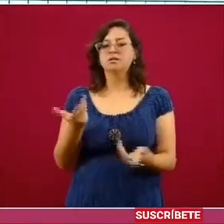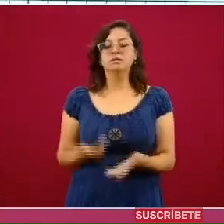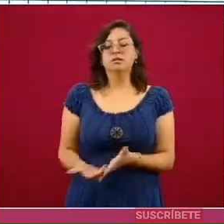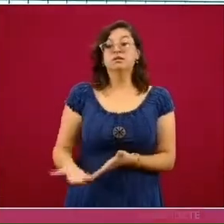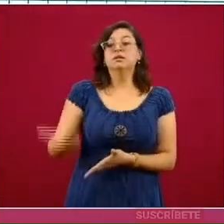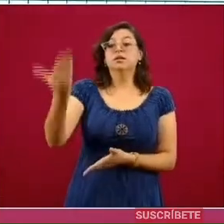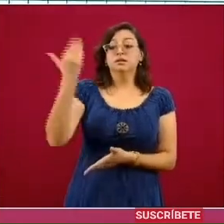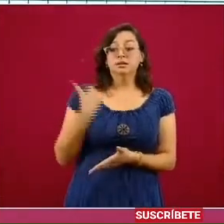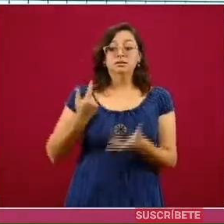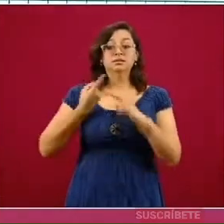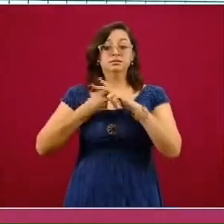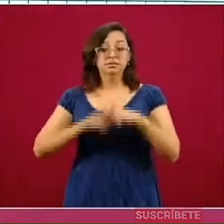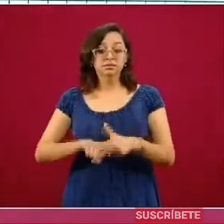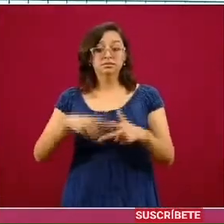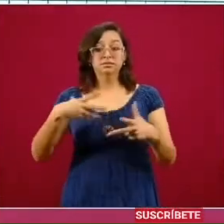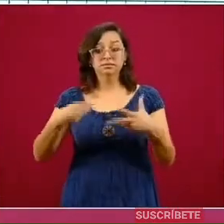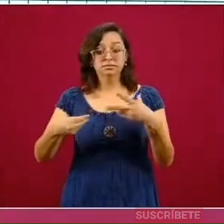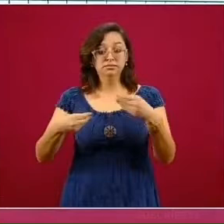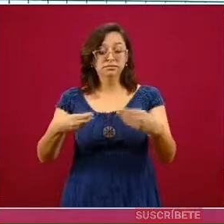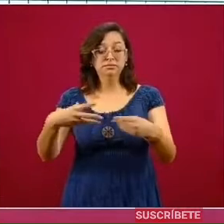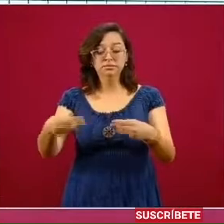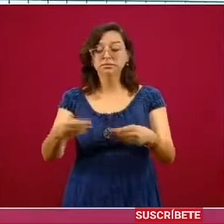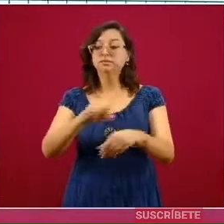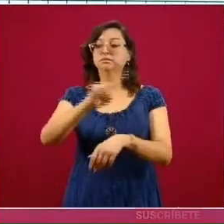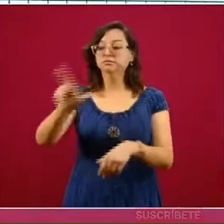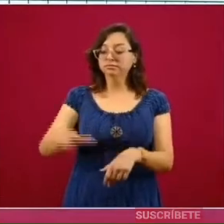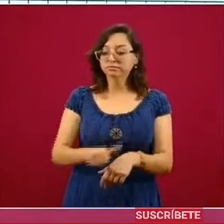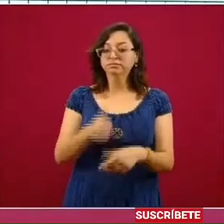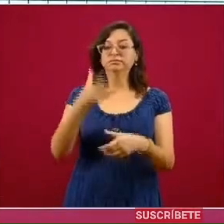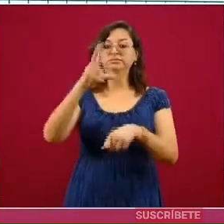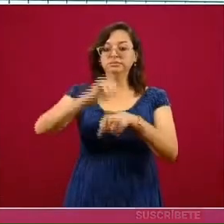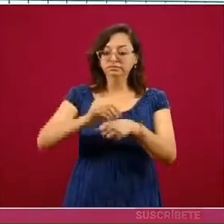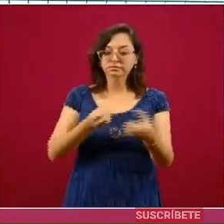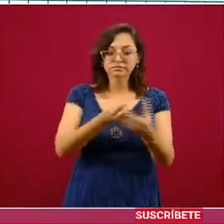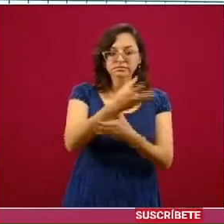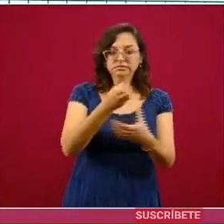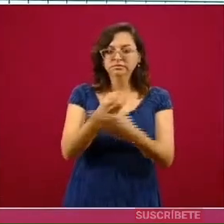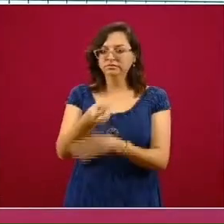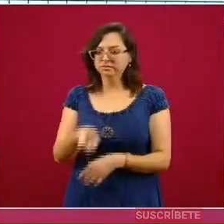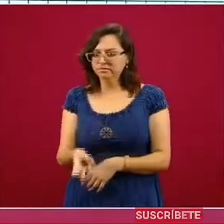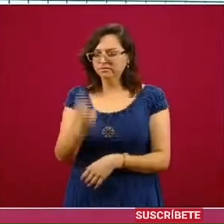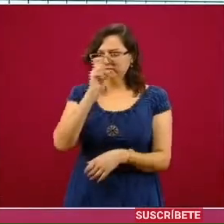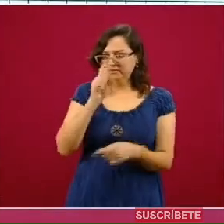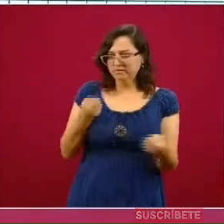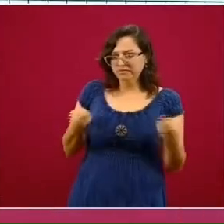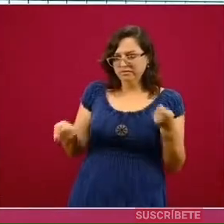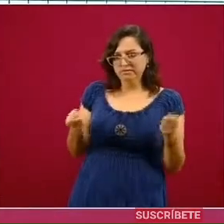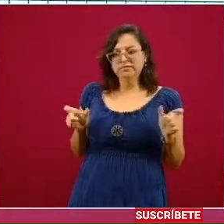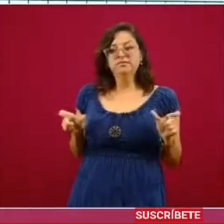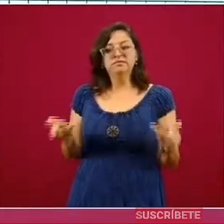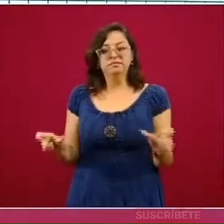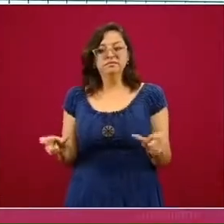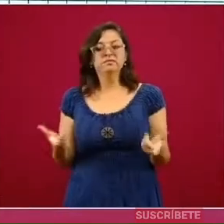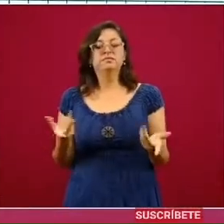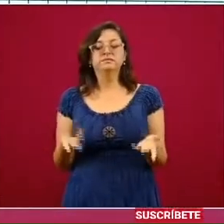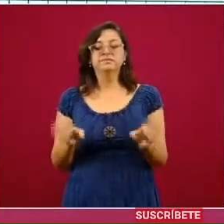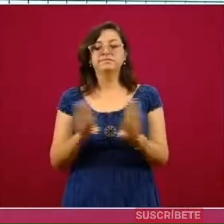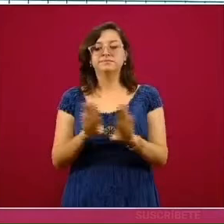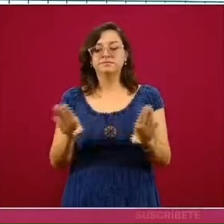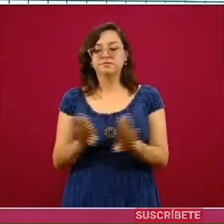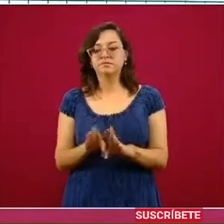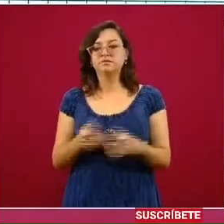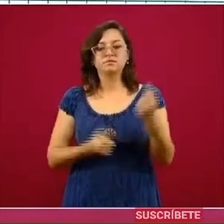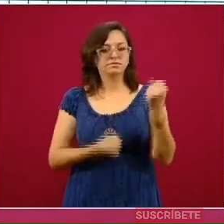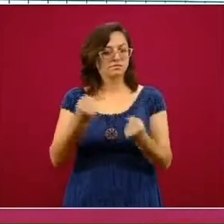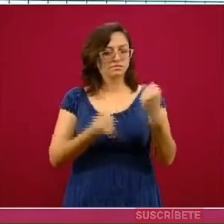empezó el periodo de desconfinamiento, apretaron un poquito más con algunos controles, como el no circula sanitario